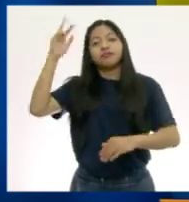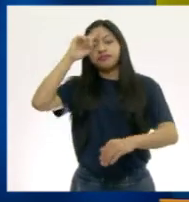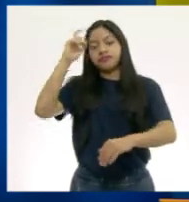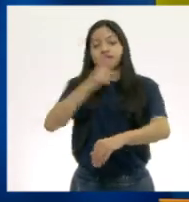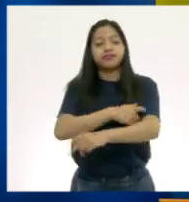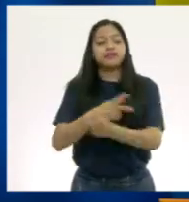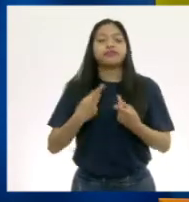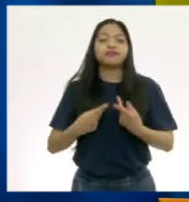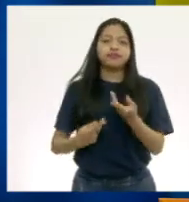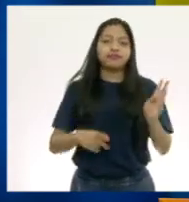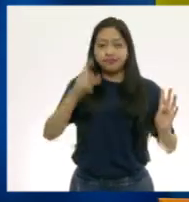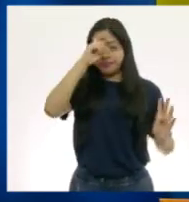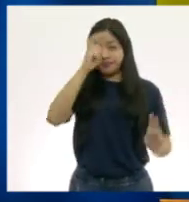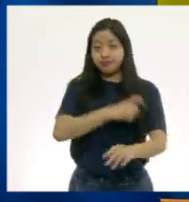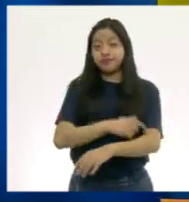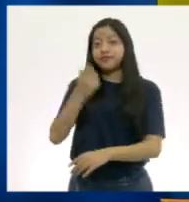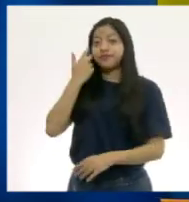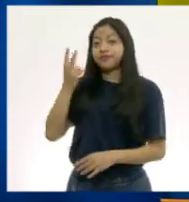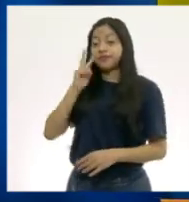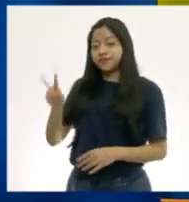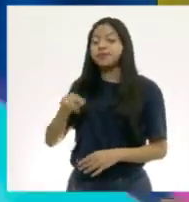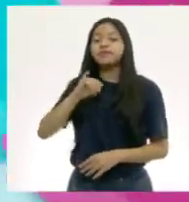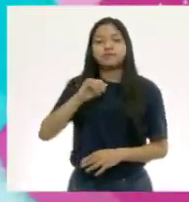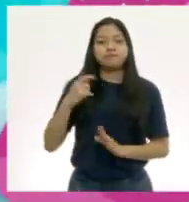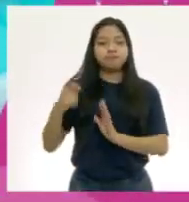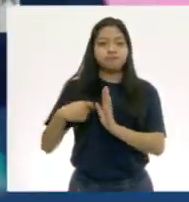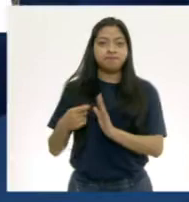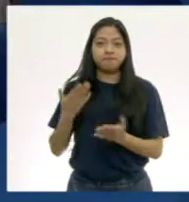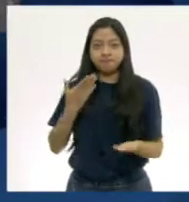¿Te parece si lo vemos? Vamos a verlo.